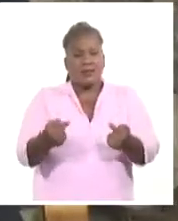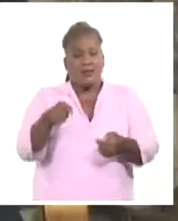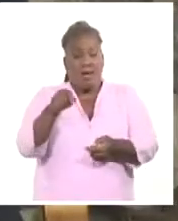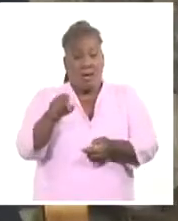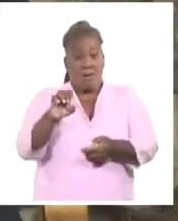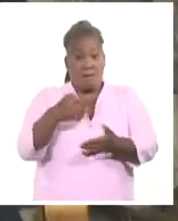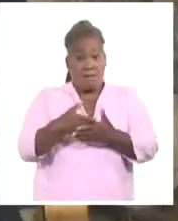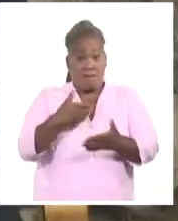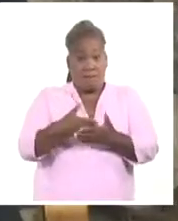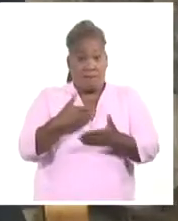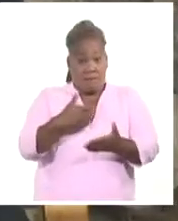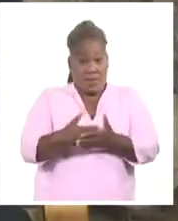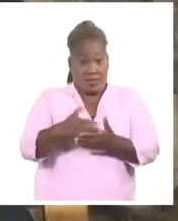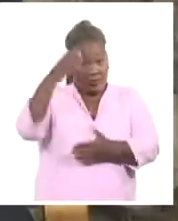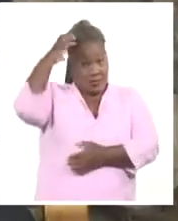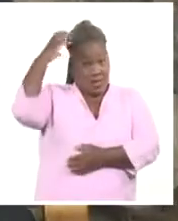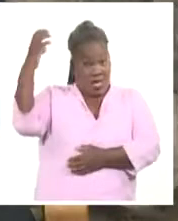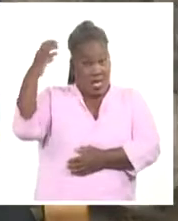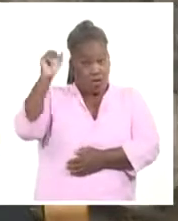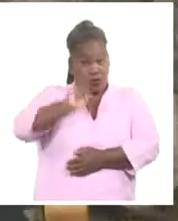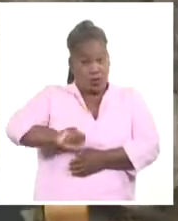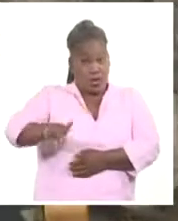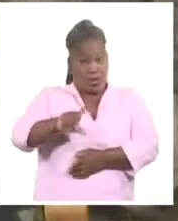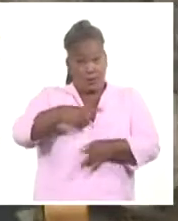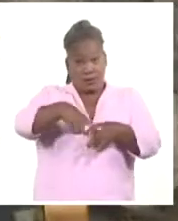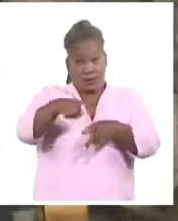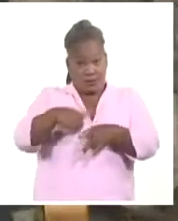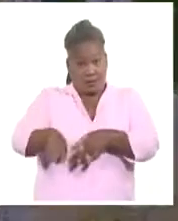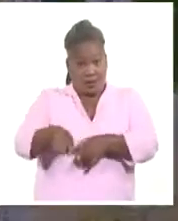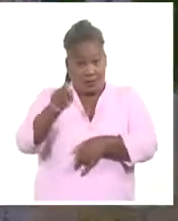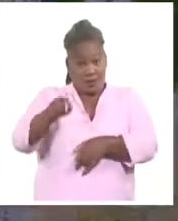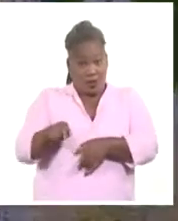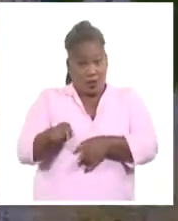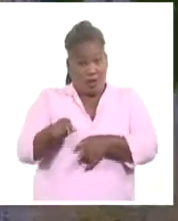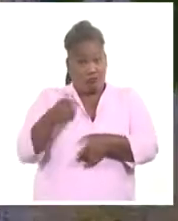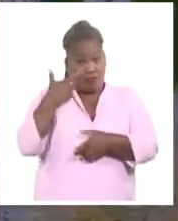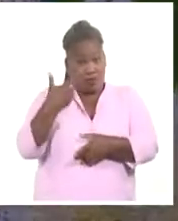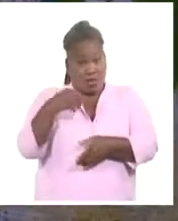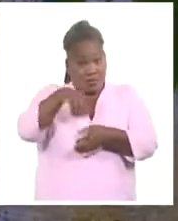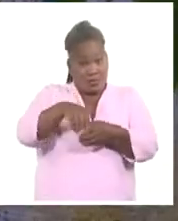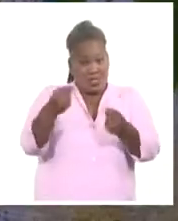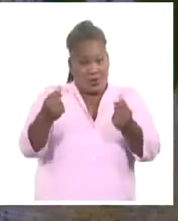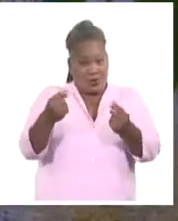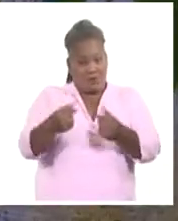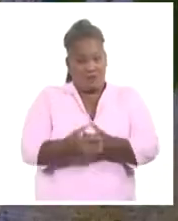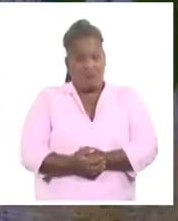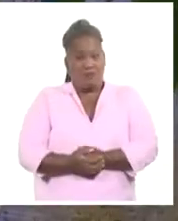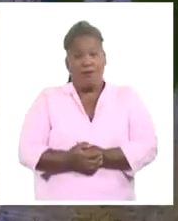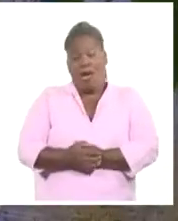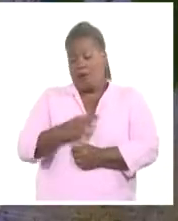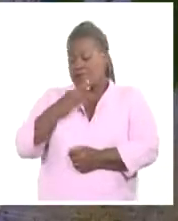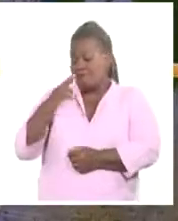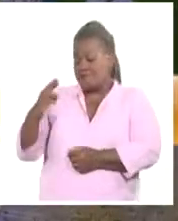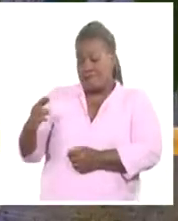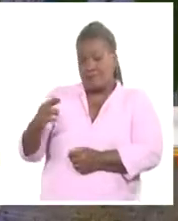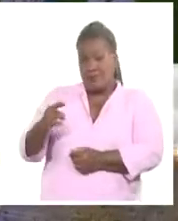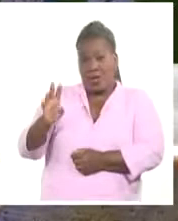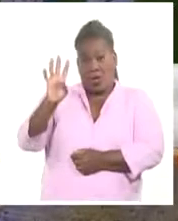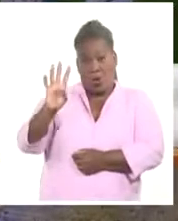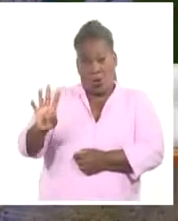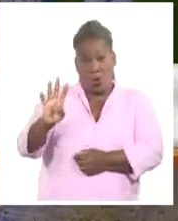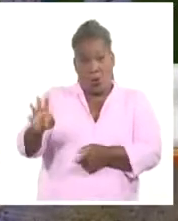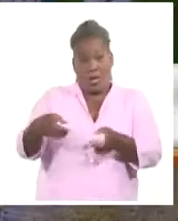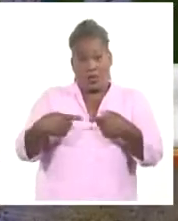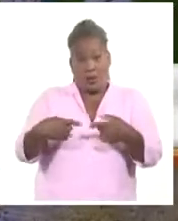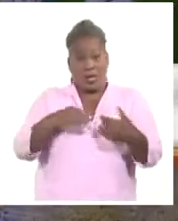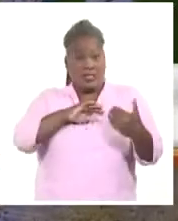empresa estatal socialista y también el resto de los actores económicos? Sí, efectivamente, en estas sesiones del cuarto pleno se ha discutido